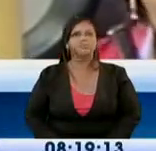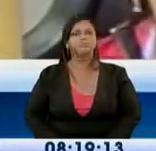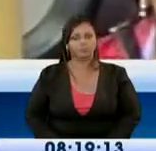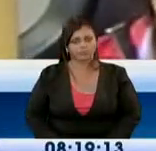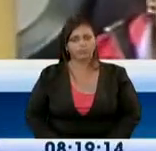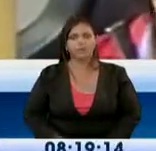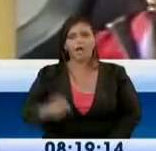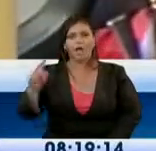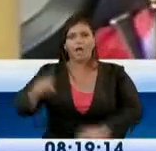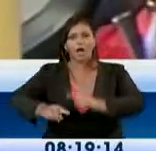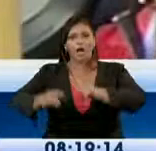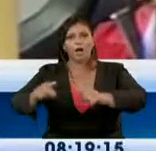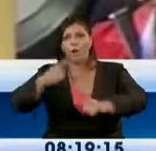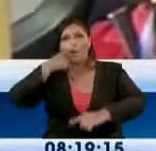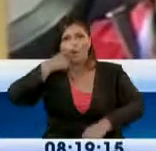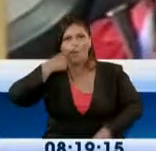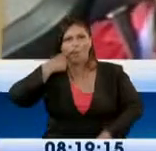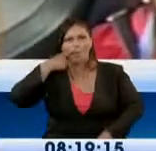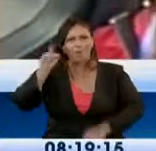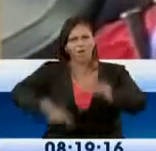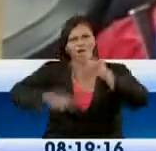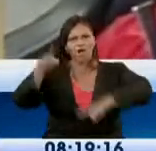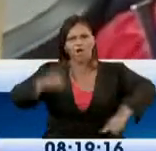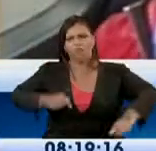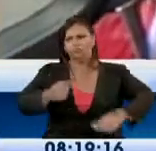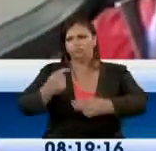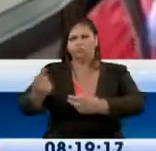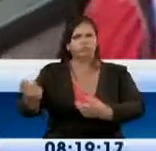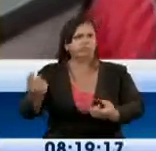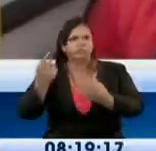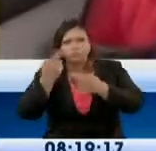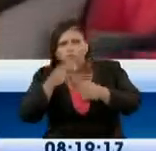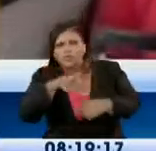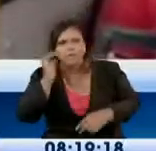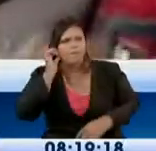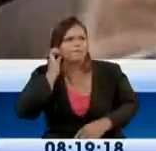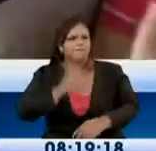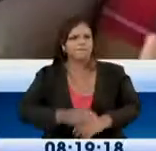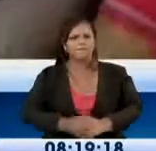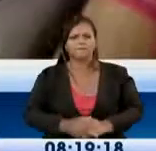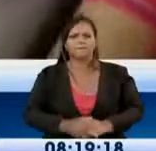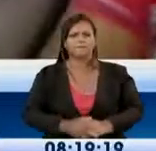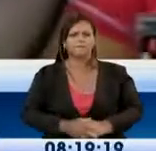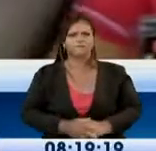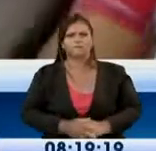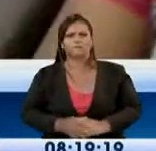sexual, que también son víctimas las mujeres acá. Sí, porque me he ido de golpe con hombres porque van así,